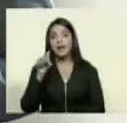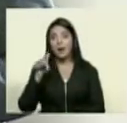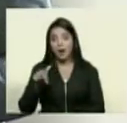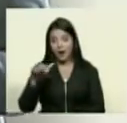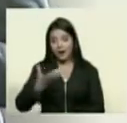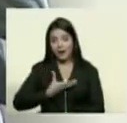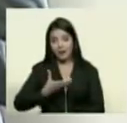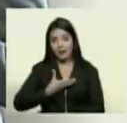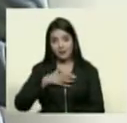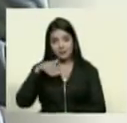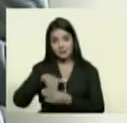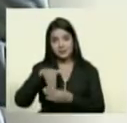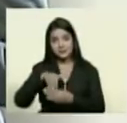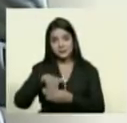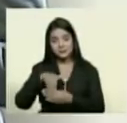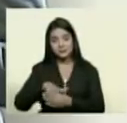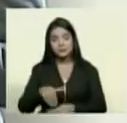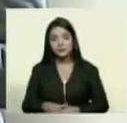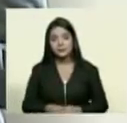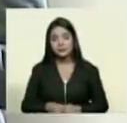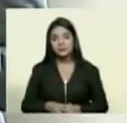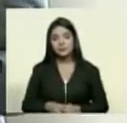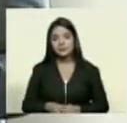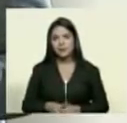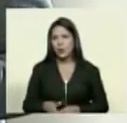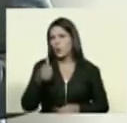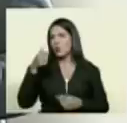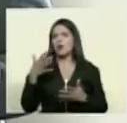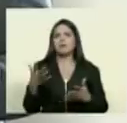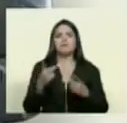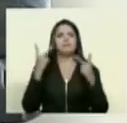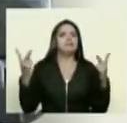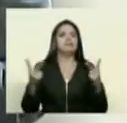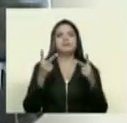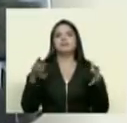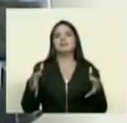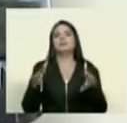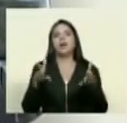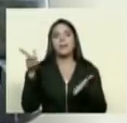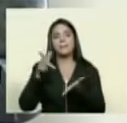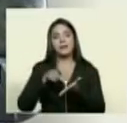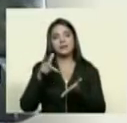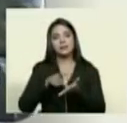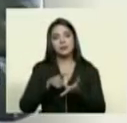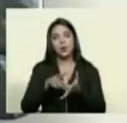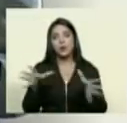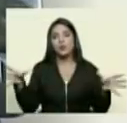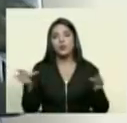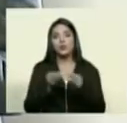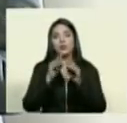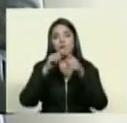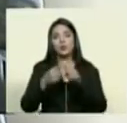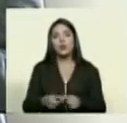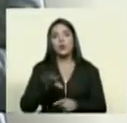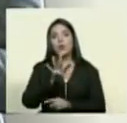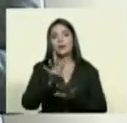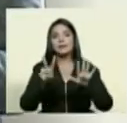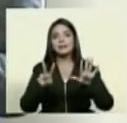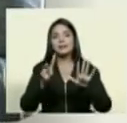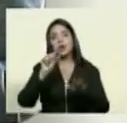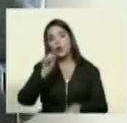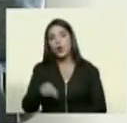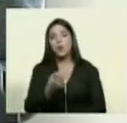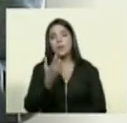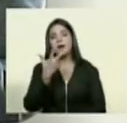elecciones municipales son la más grande victoria que ha obtenido en participación con un total de